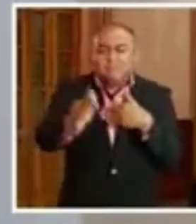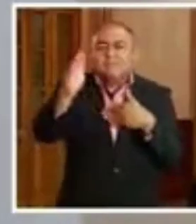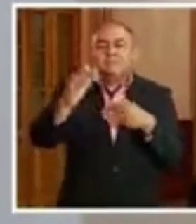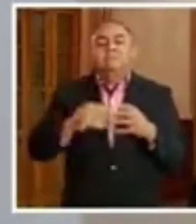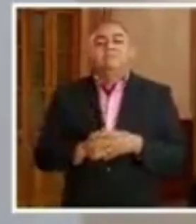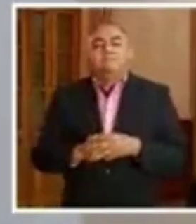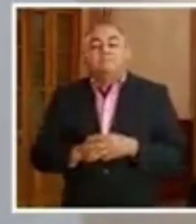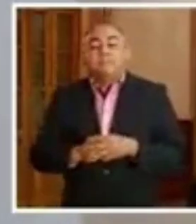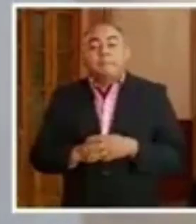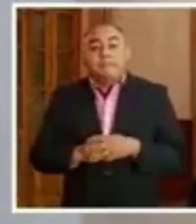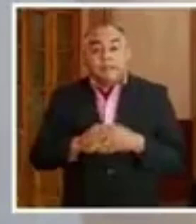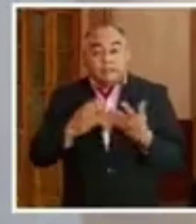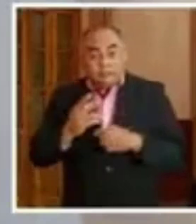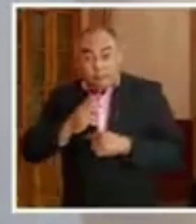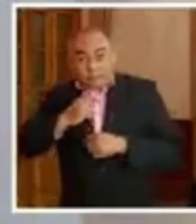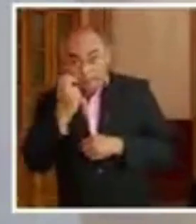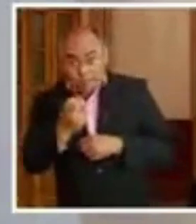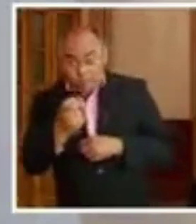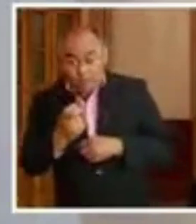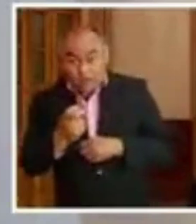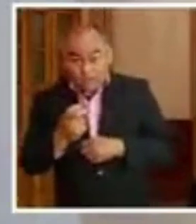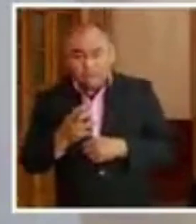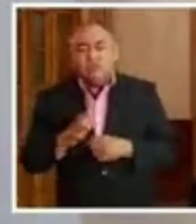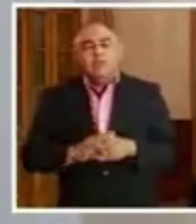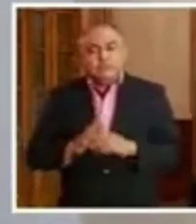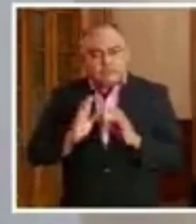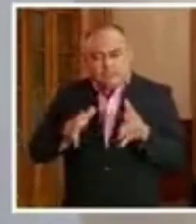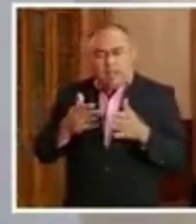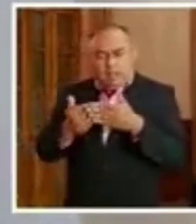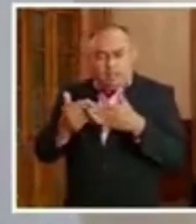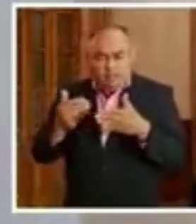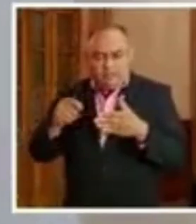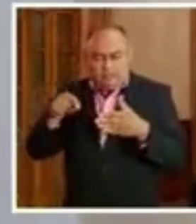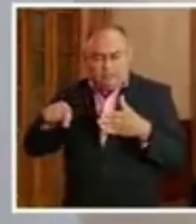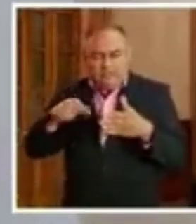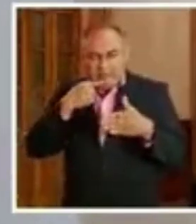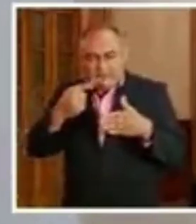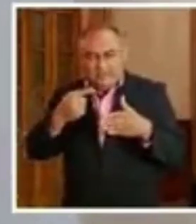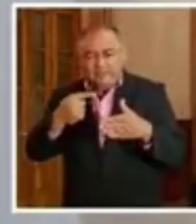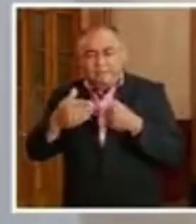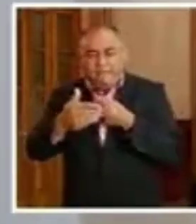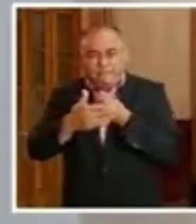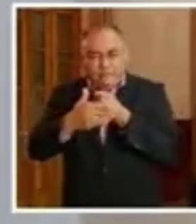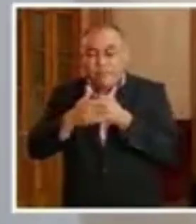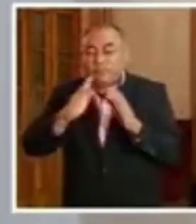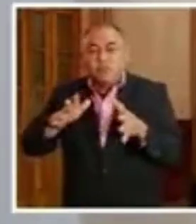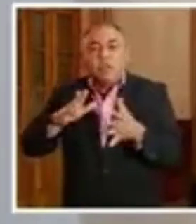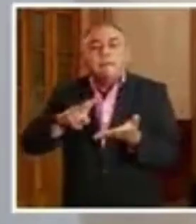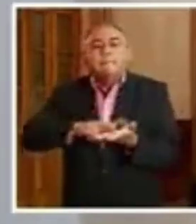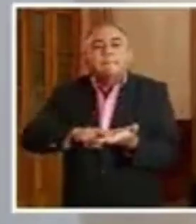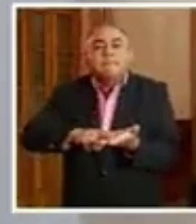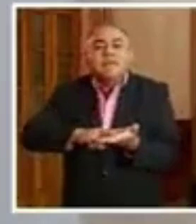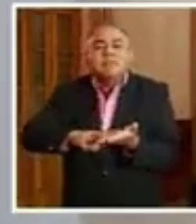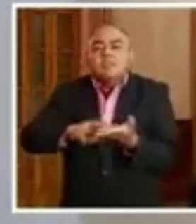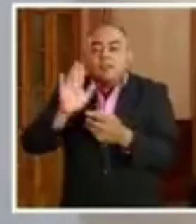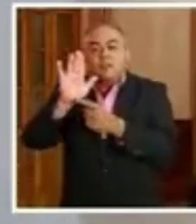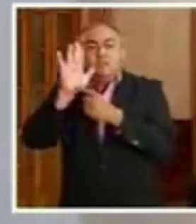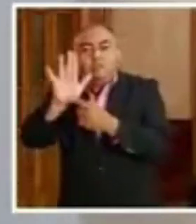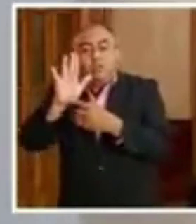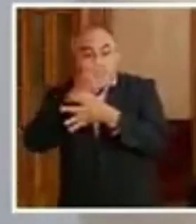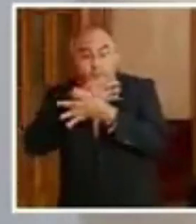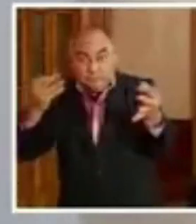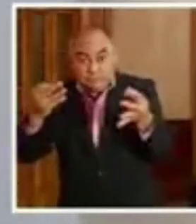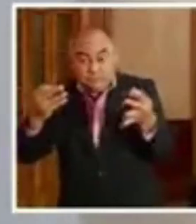Por eso, a partir de la declaratoria del semáforo verde, le quiero decir a todo Nuevo